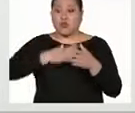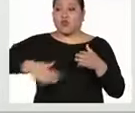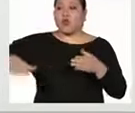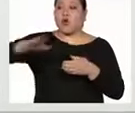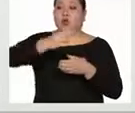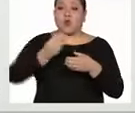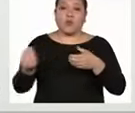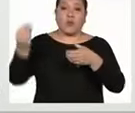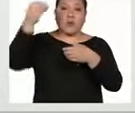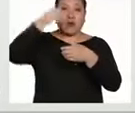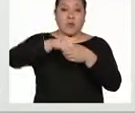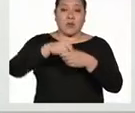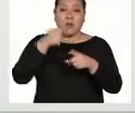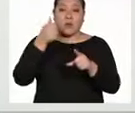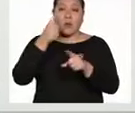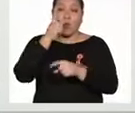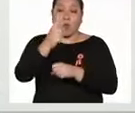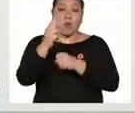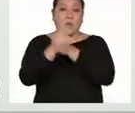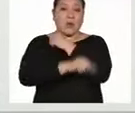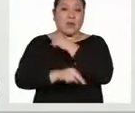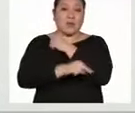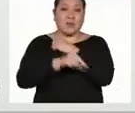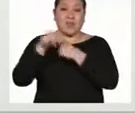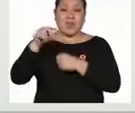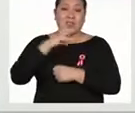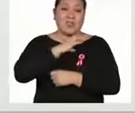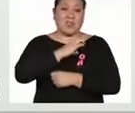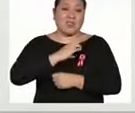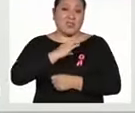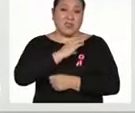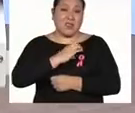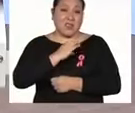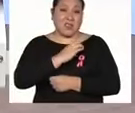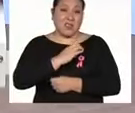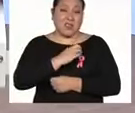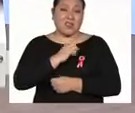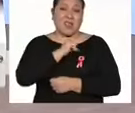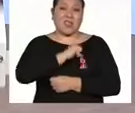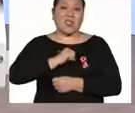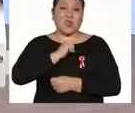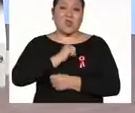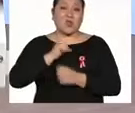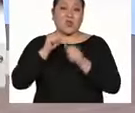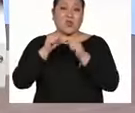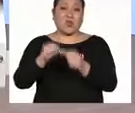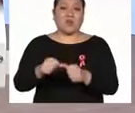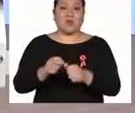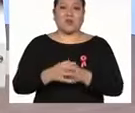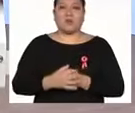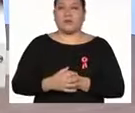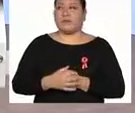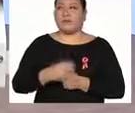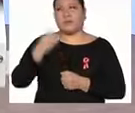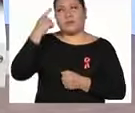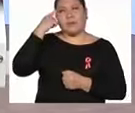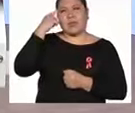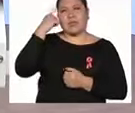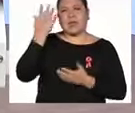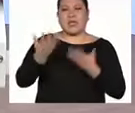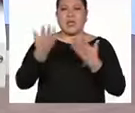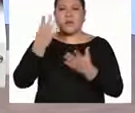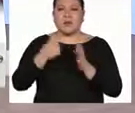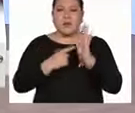formamos parte de la misma nación, esos comportamientos hayan continuado. ¿Y no le parece que el problema se ha ido visibilizando